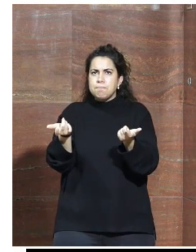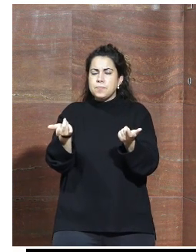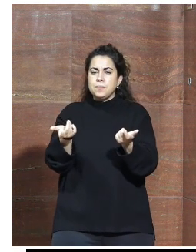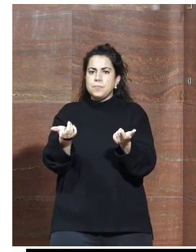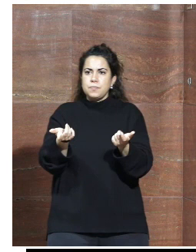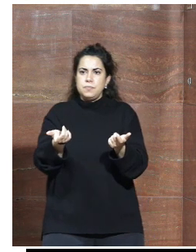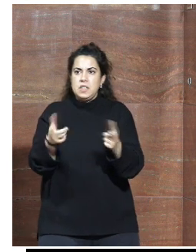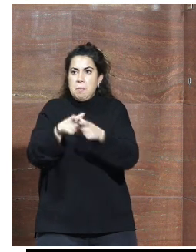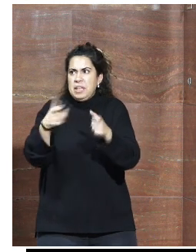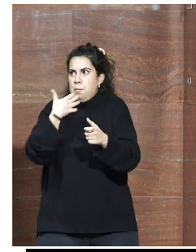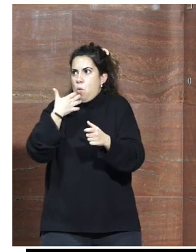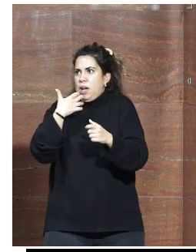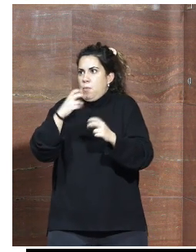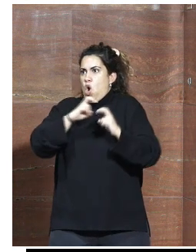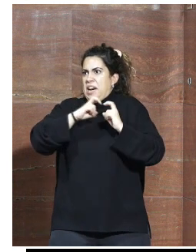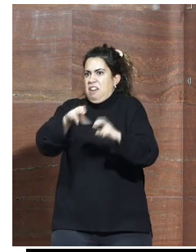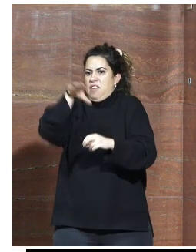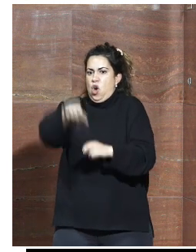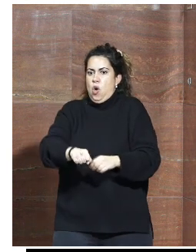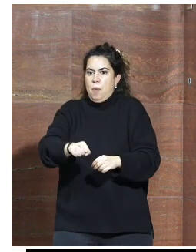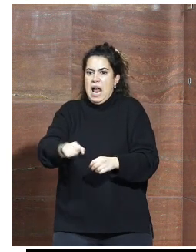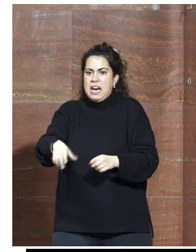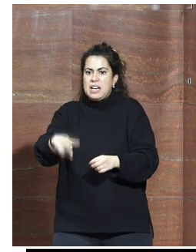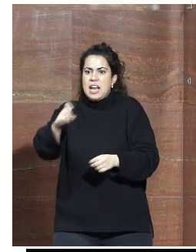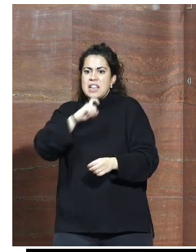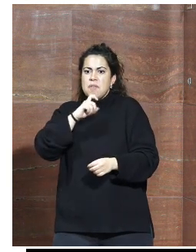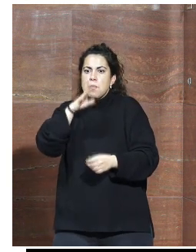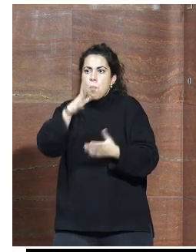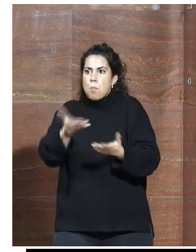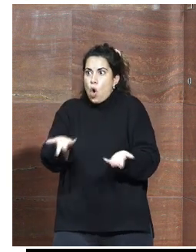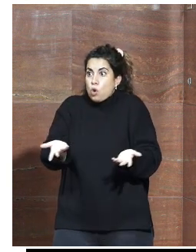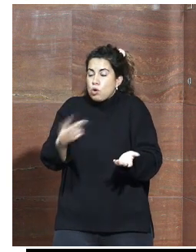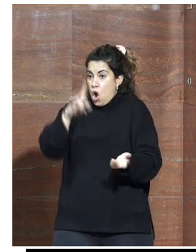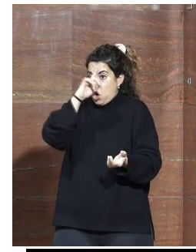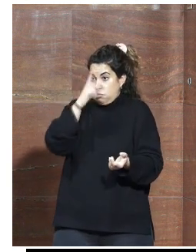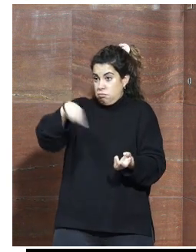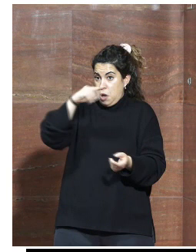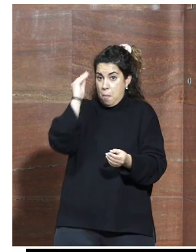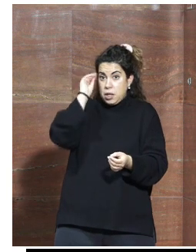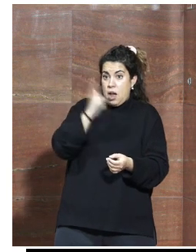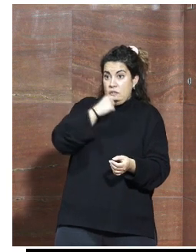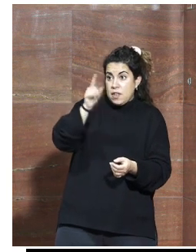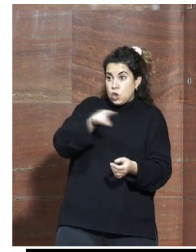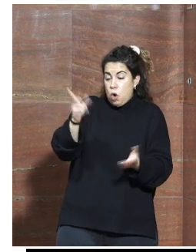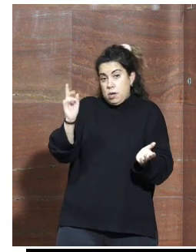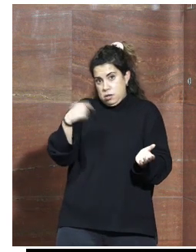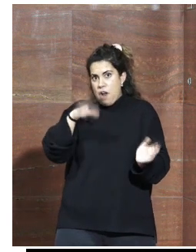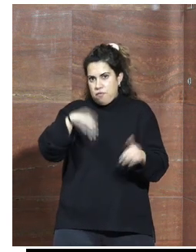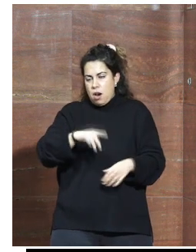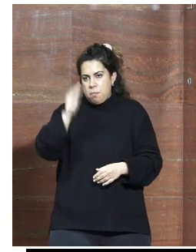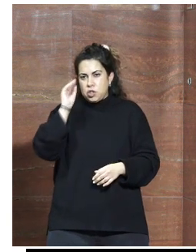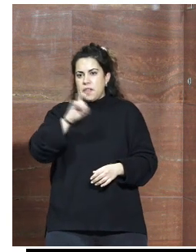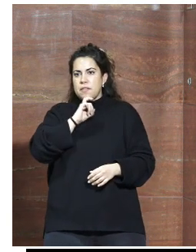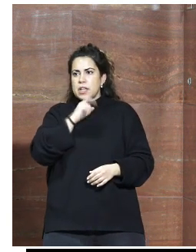en Renfe? Por decir. No sé si vosotros lo tenéis fácil o no, pero me temo que será complicado. ¿Cómo lo